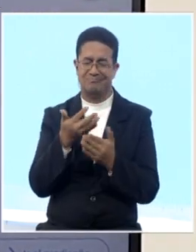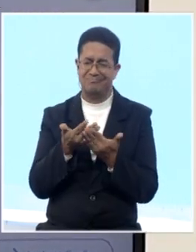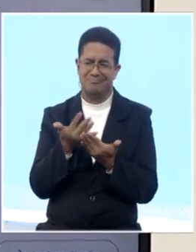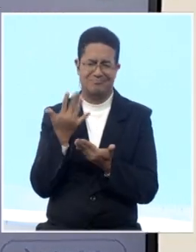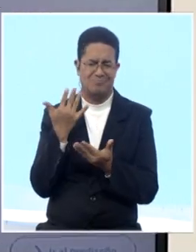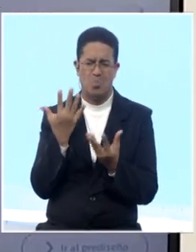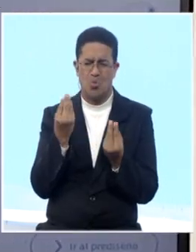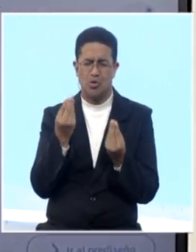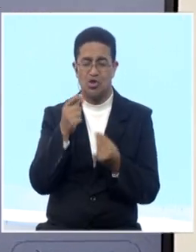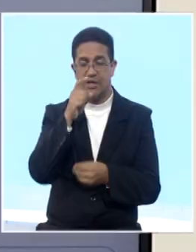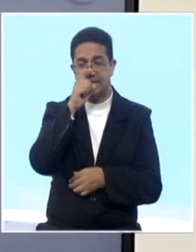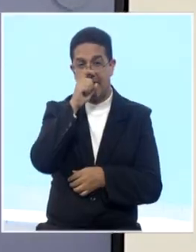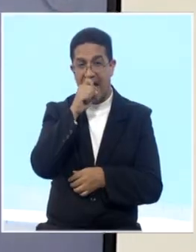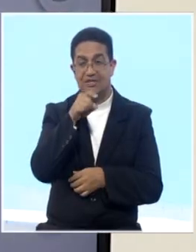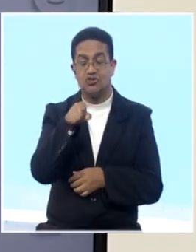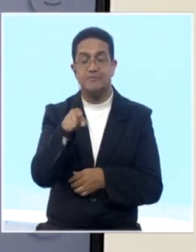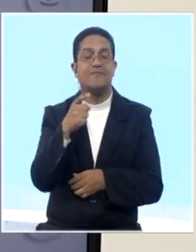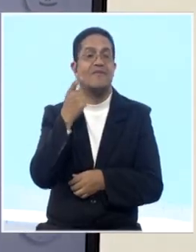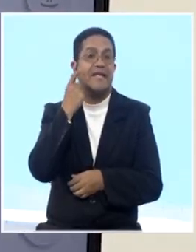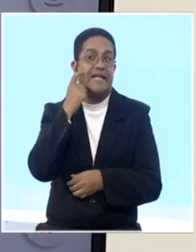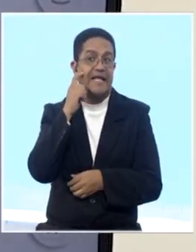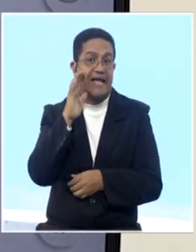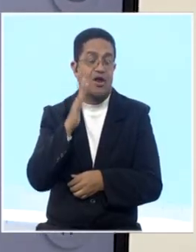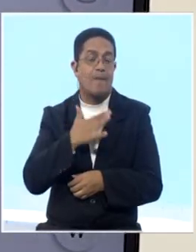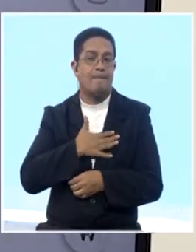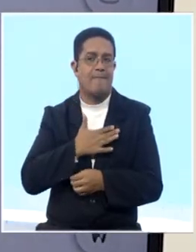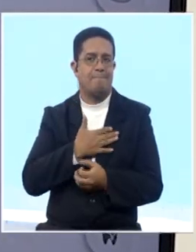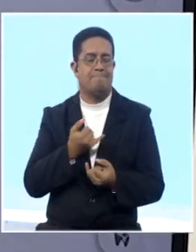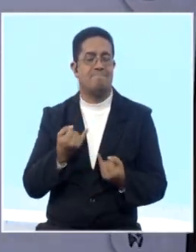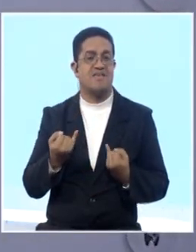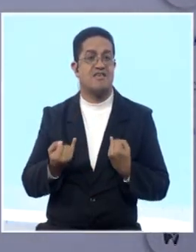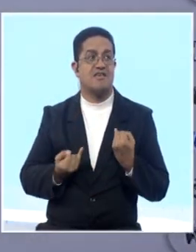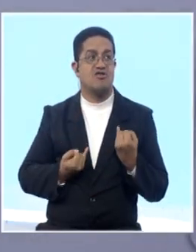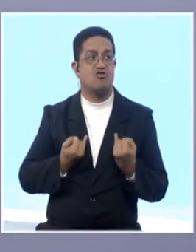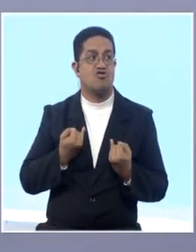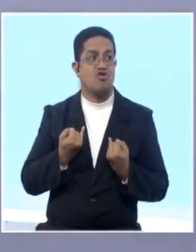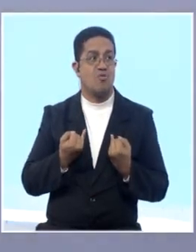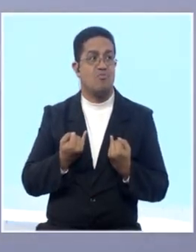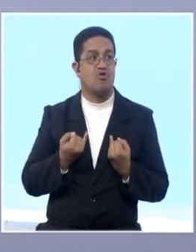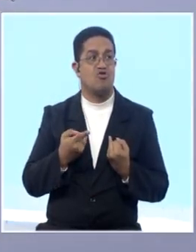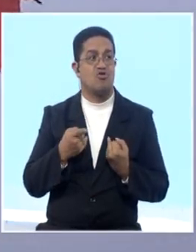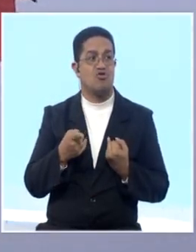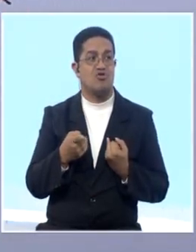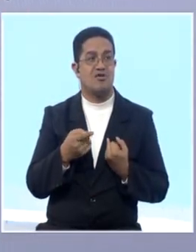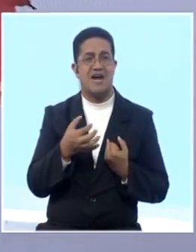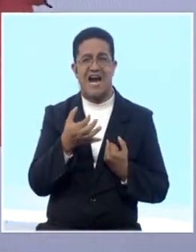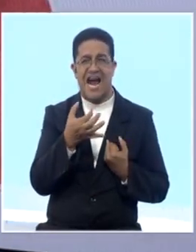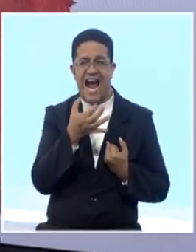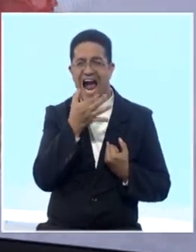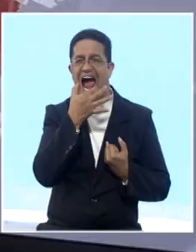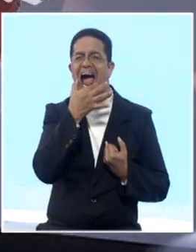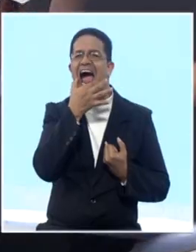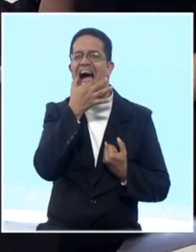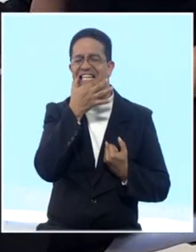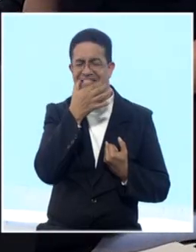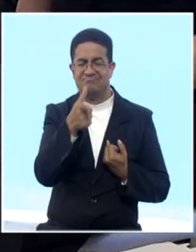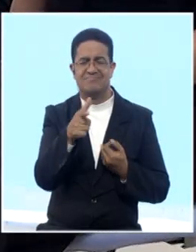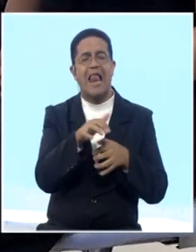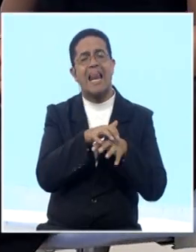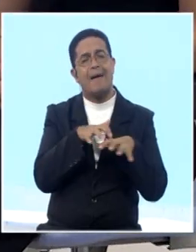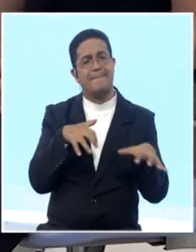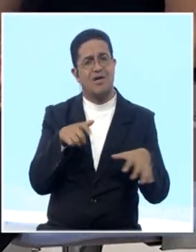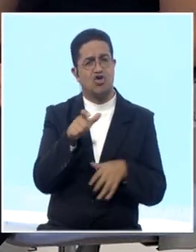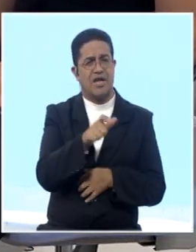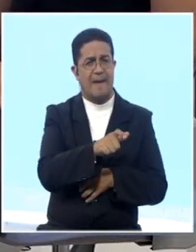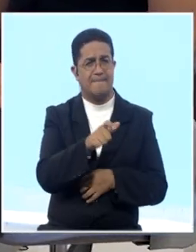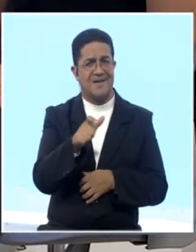tiempo, y por lo menos creo que para mí era más incómodo eso que escuchar el taladro odontológico, que es lo que la mayoría de las personas pues le tienen como